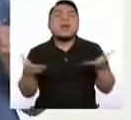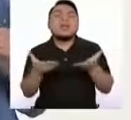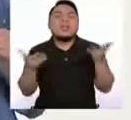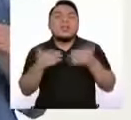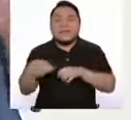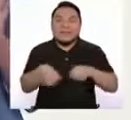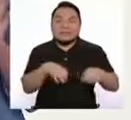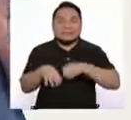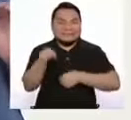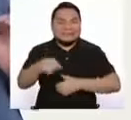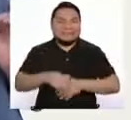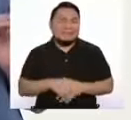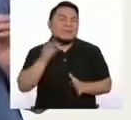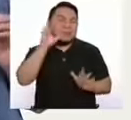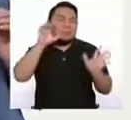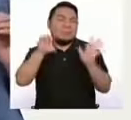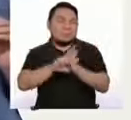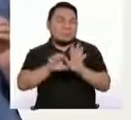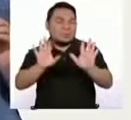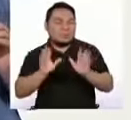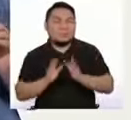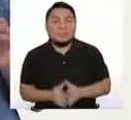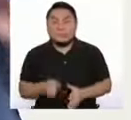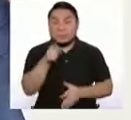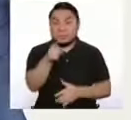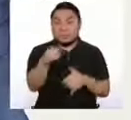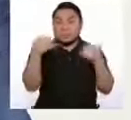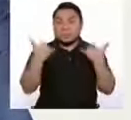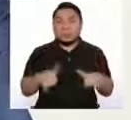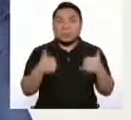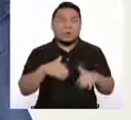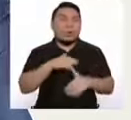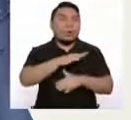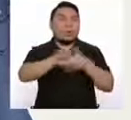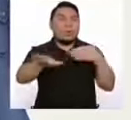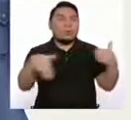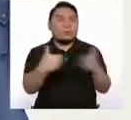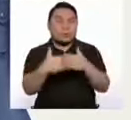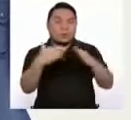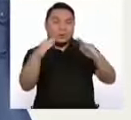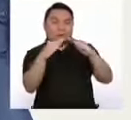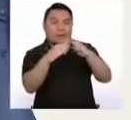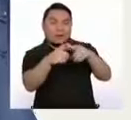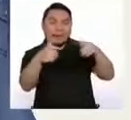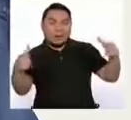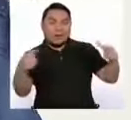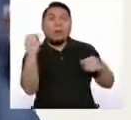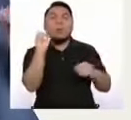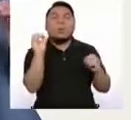a desarrollarlo. Por ejemplo, si vamos a jugarlo en toda la casa, una vez